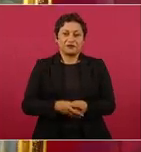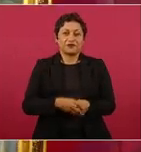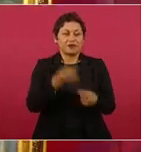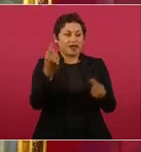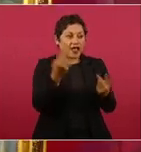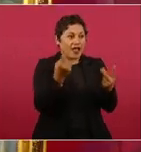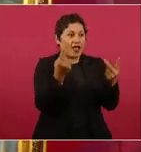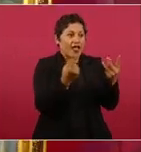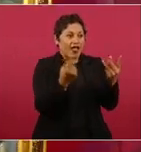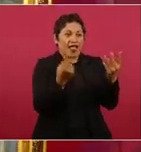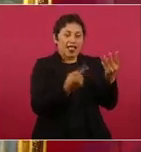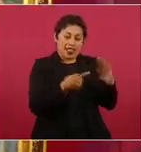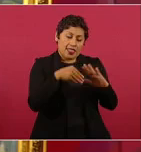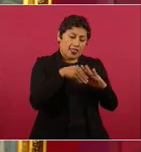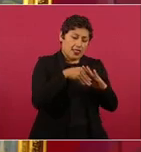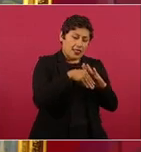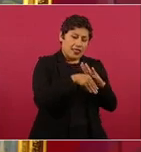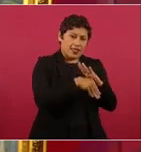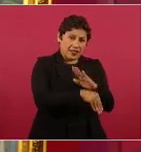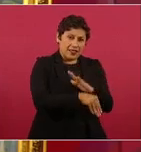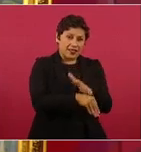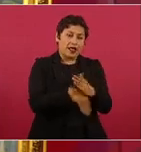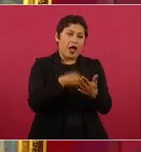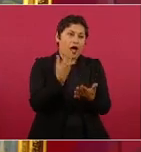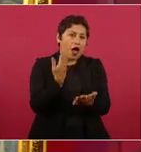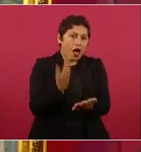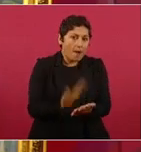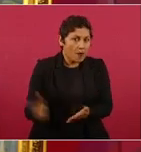algo, además de que